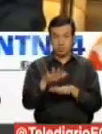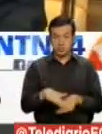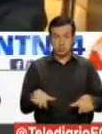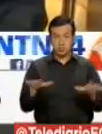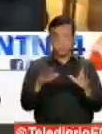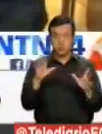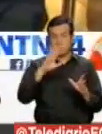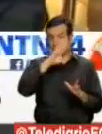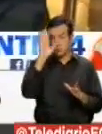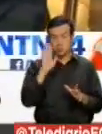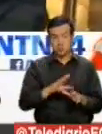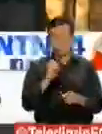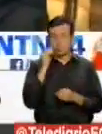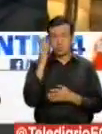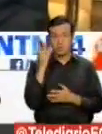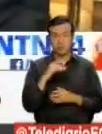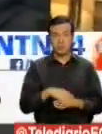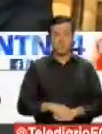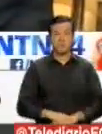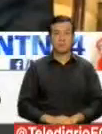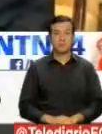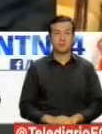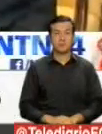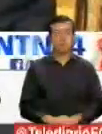Nunca hablo de eso.